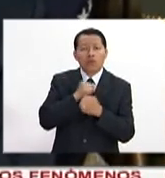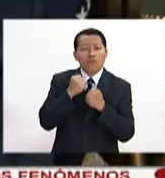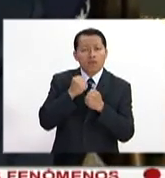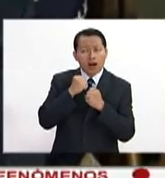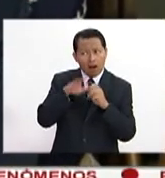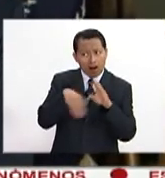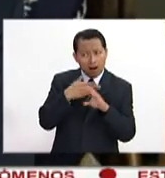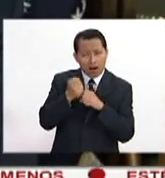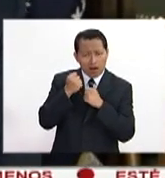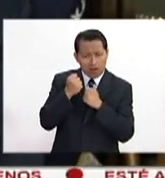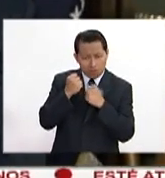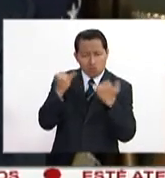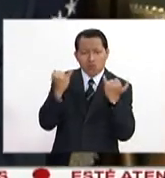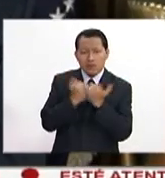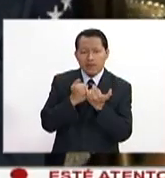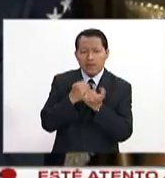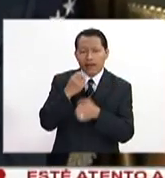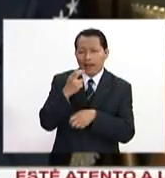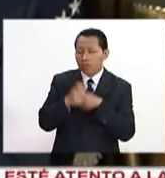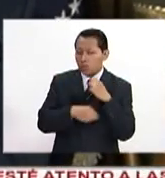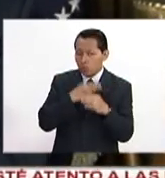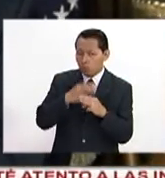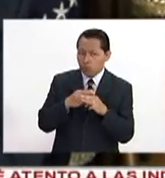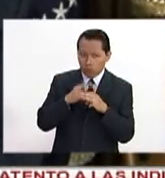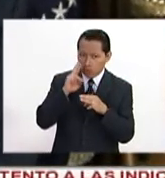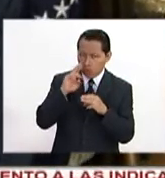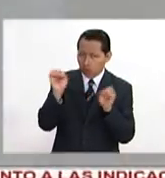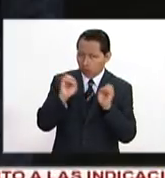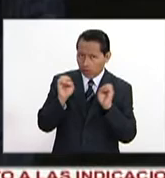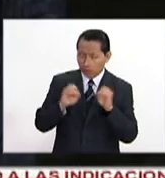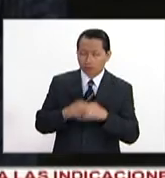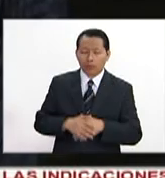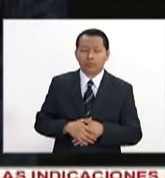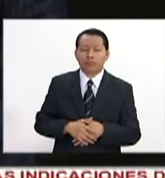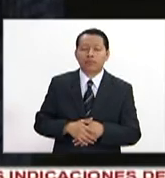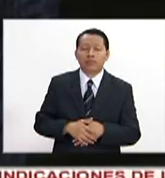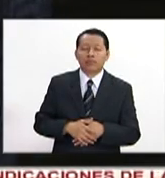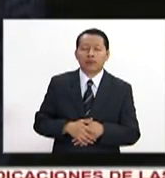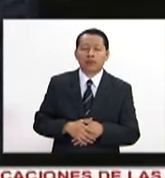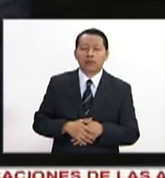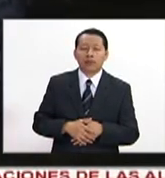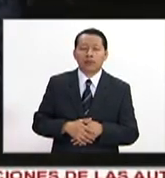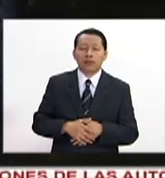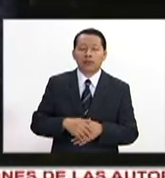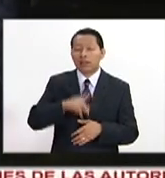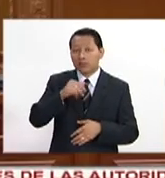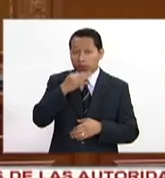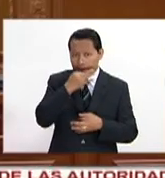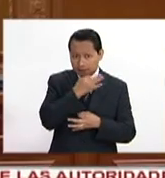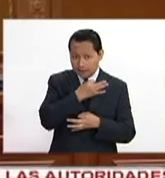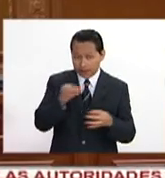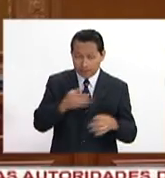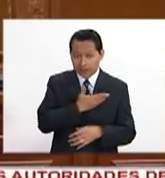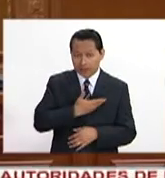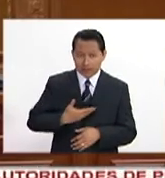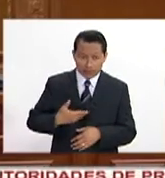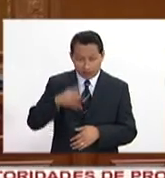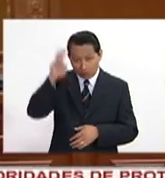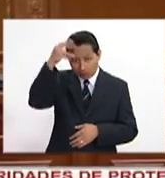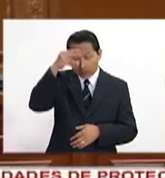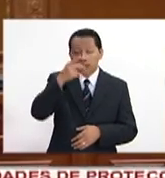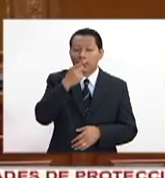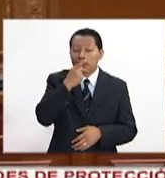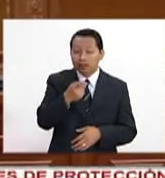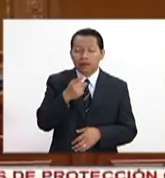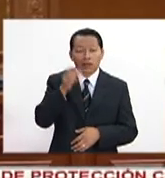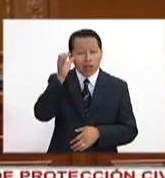poder, cosas como las que este mundo nunca ha visto antes. Horas después de la declaración del presidente Donald Trump, se dio a